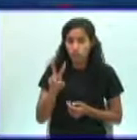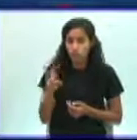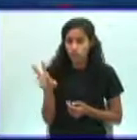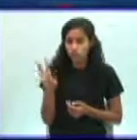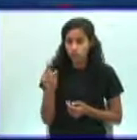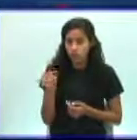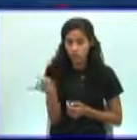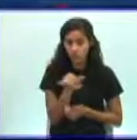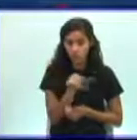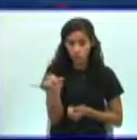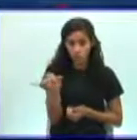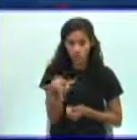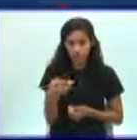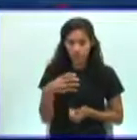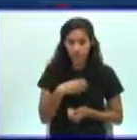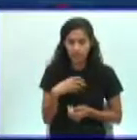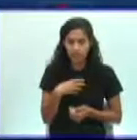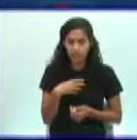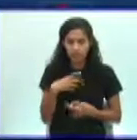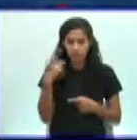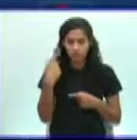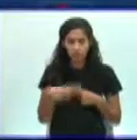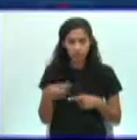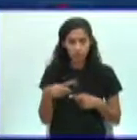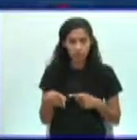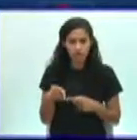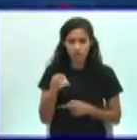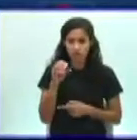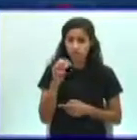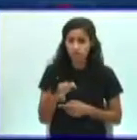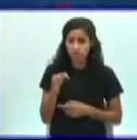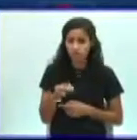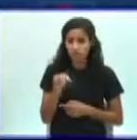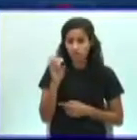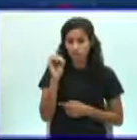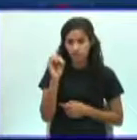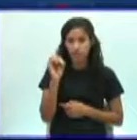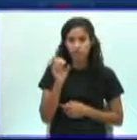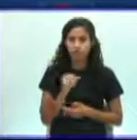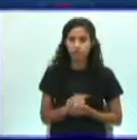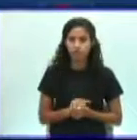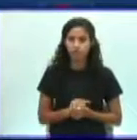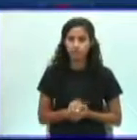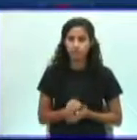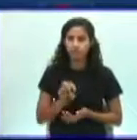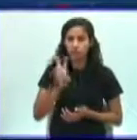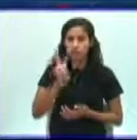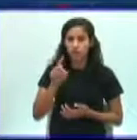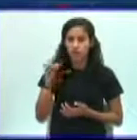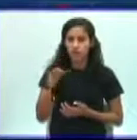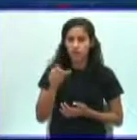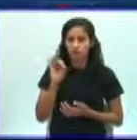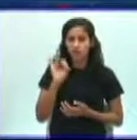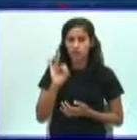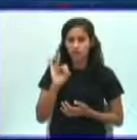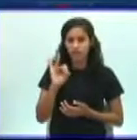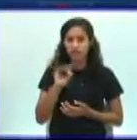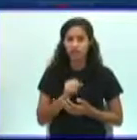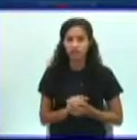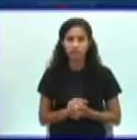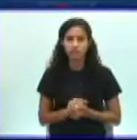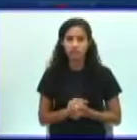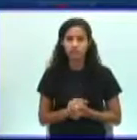números iguales, la diferencia siempre es 0. 3 menos